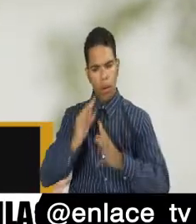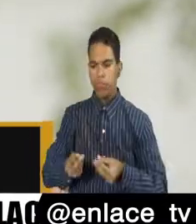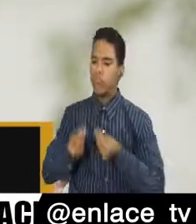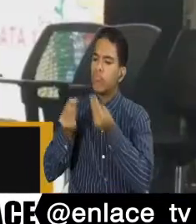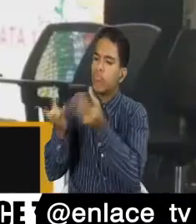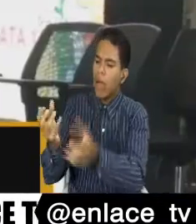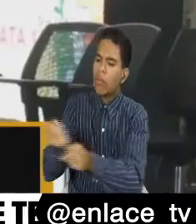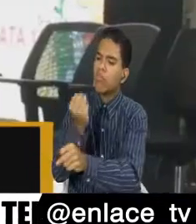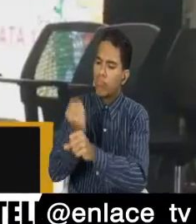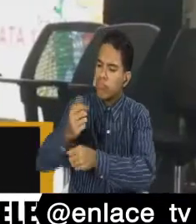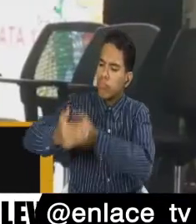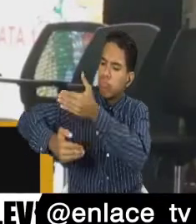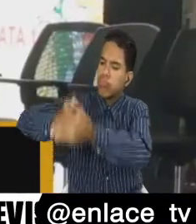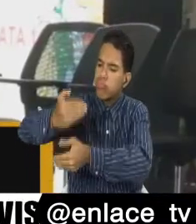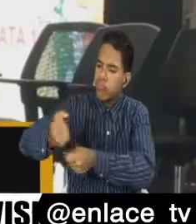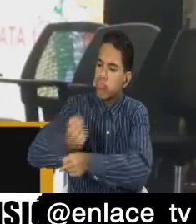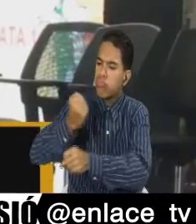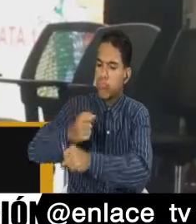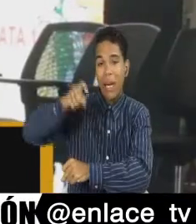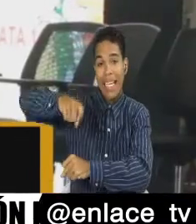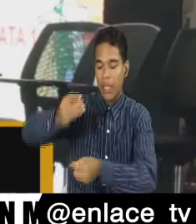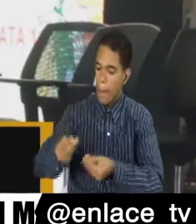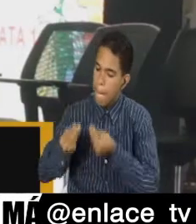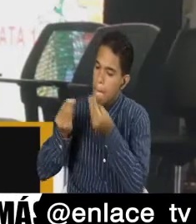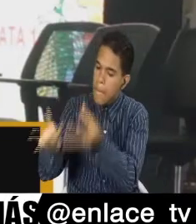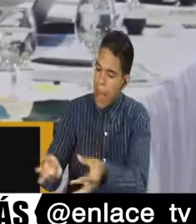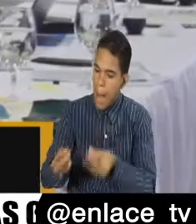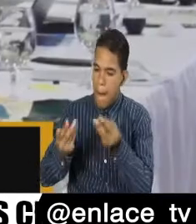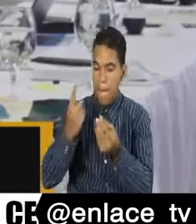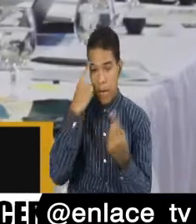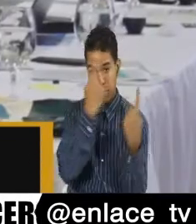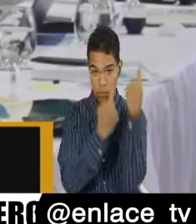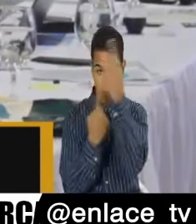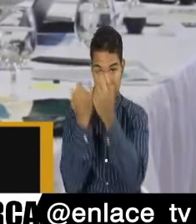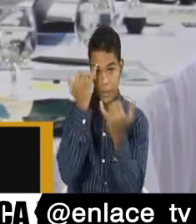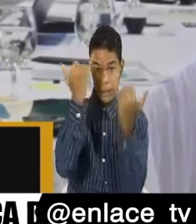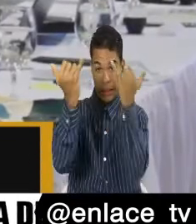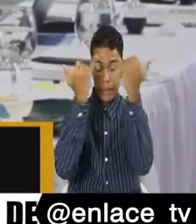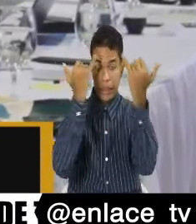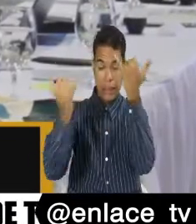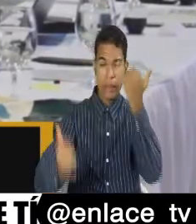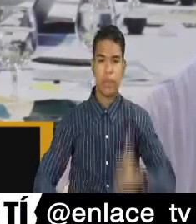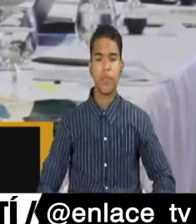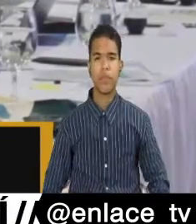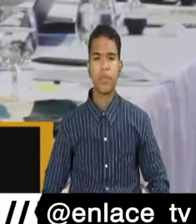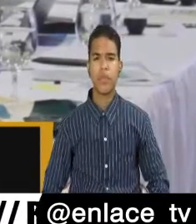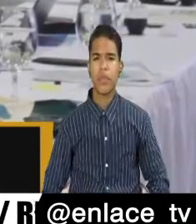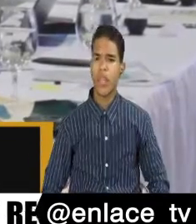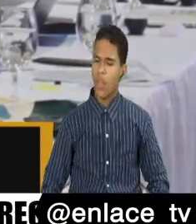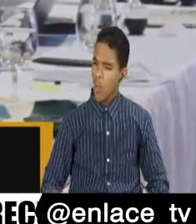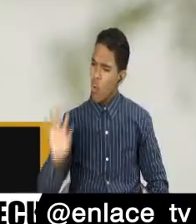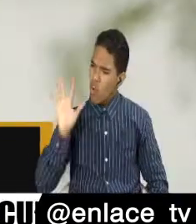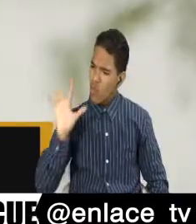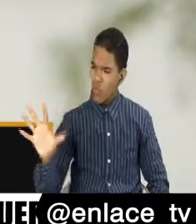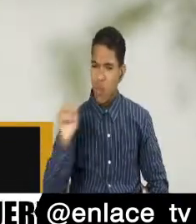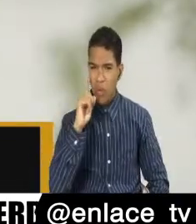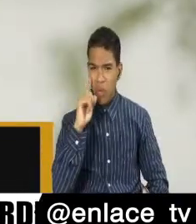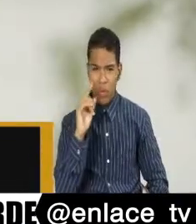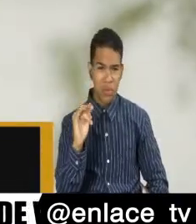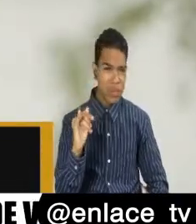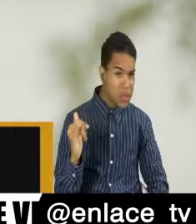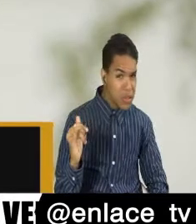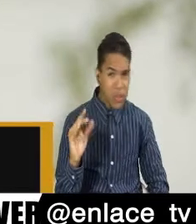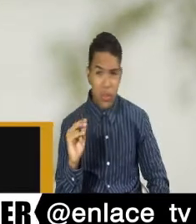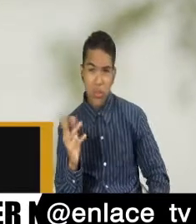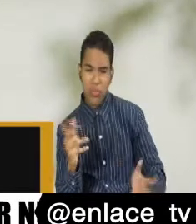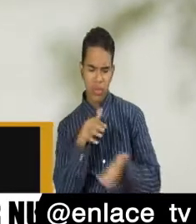empleo y desarrollo para la región, que es lo que tanto necesitamos. El funcionario fijó la posición del gobierno local ante la disyuntiva de fracking o no fracking. No, nosotros mantenemos